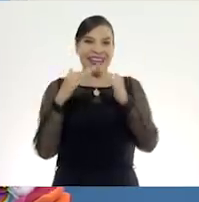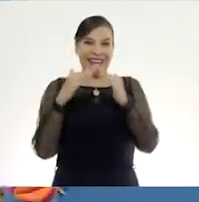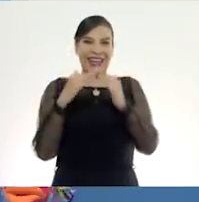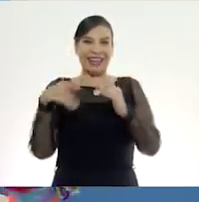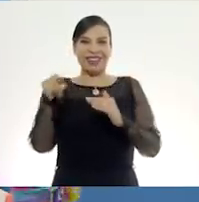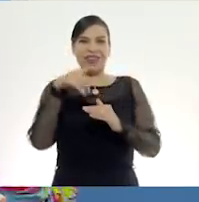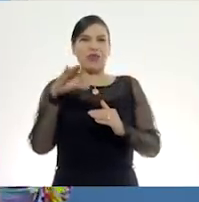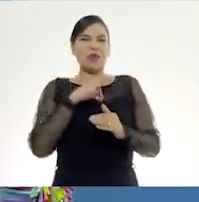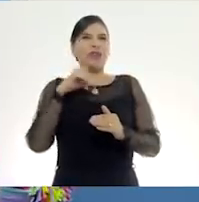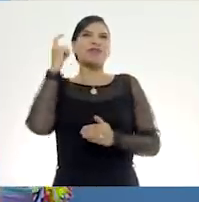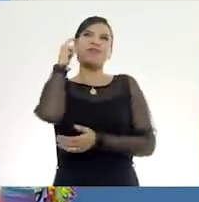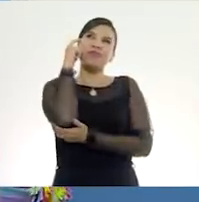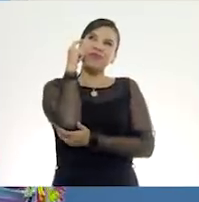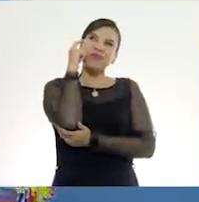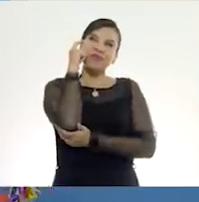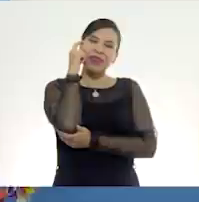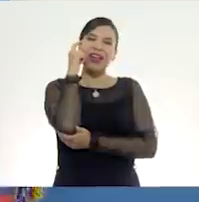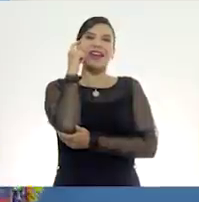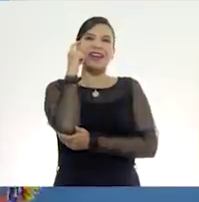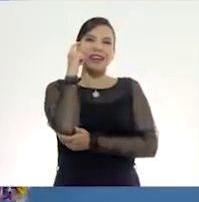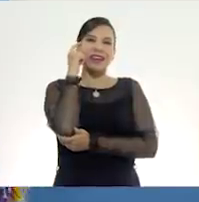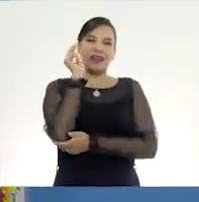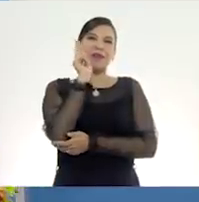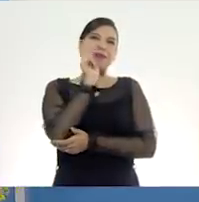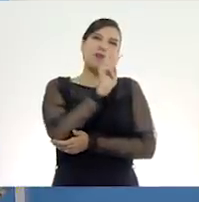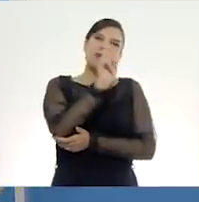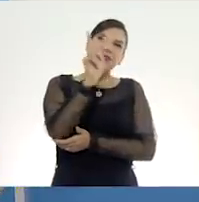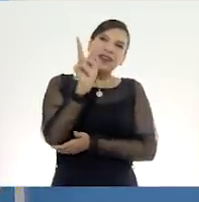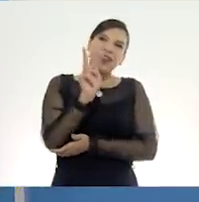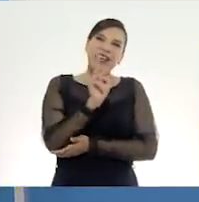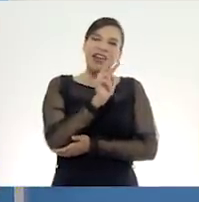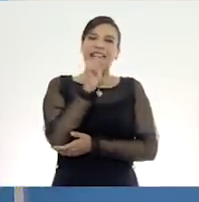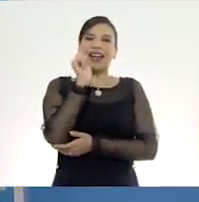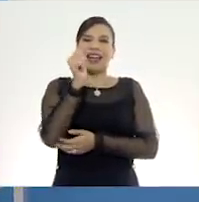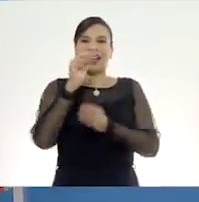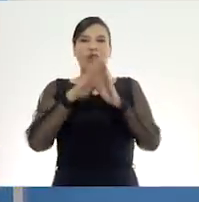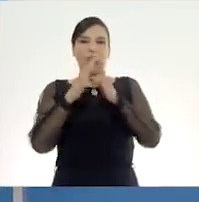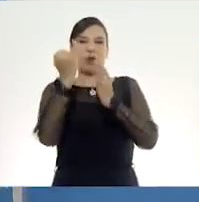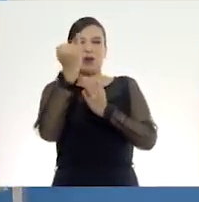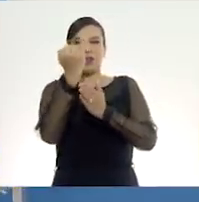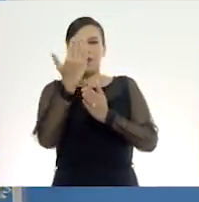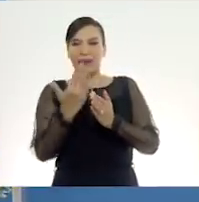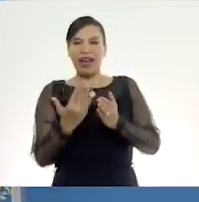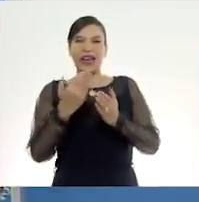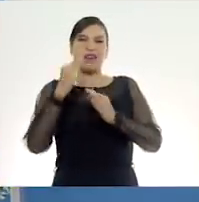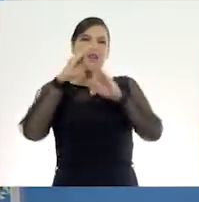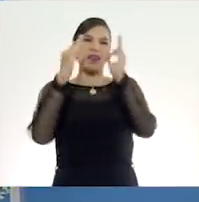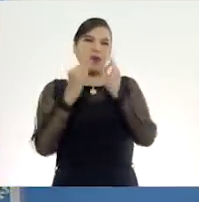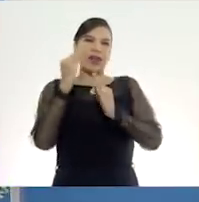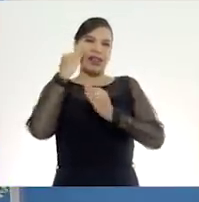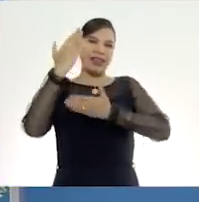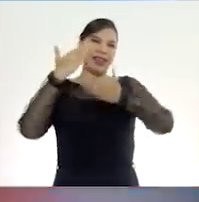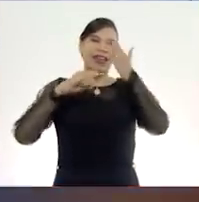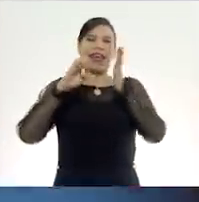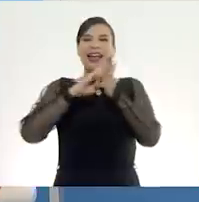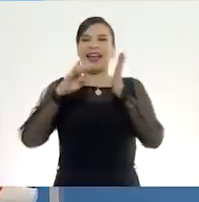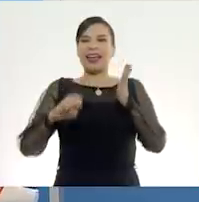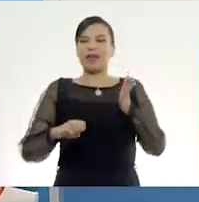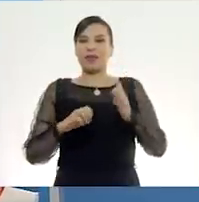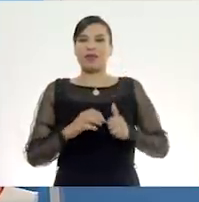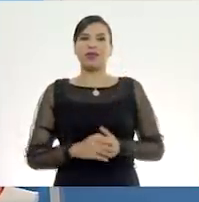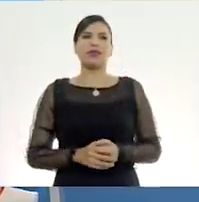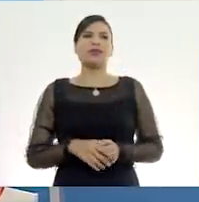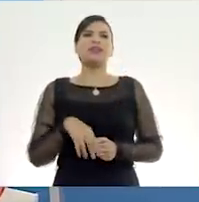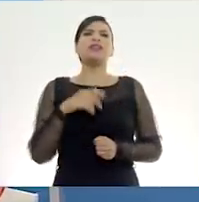vayamos pensando, cuando analizamos una imagen, una figura de la época, nos puede dar una idea. Por ejemplo,